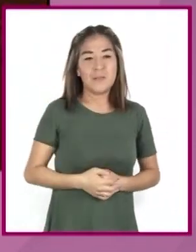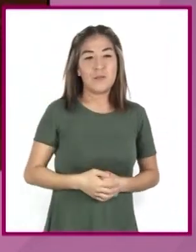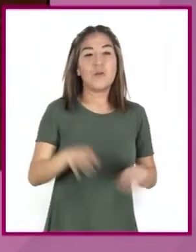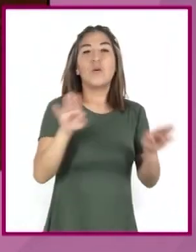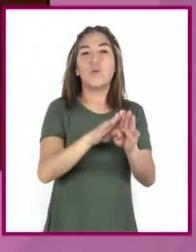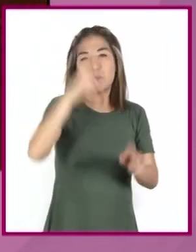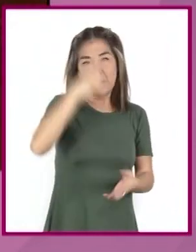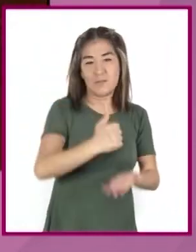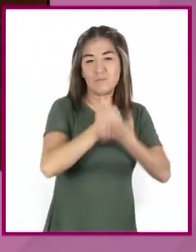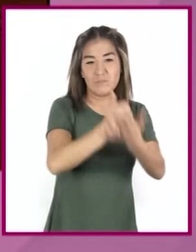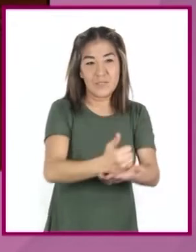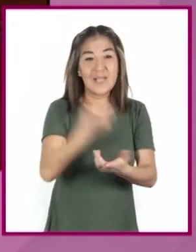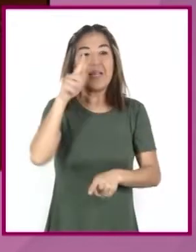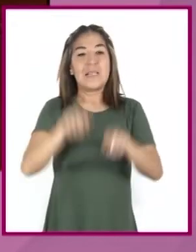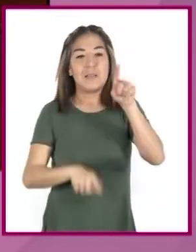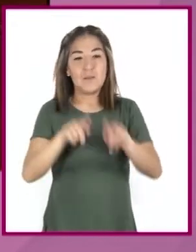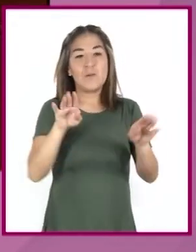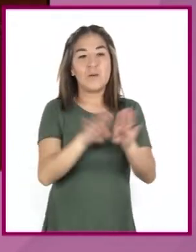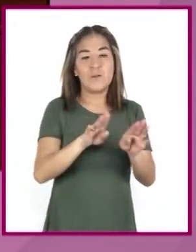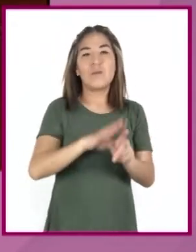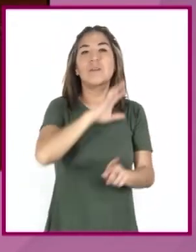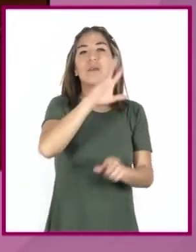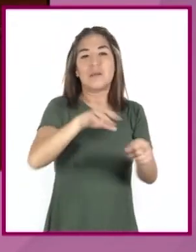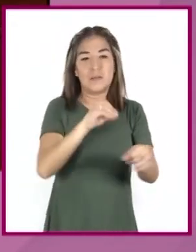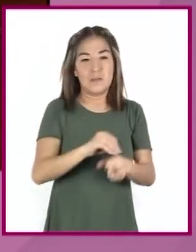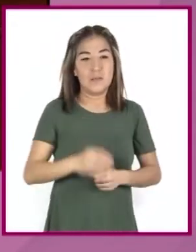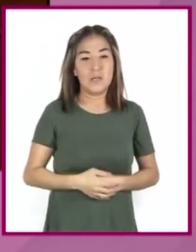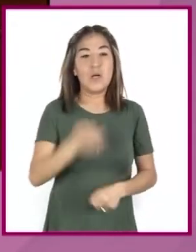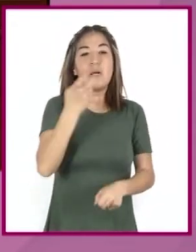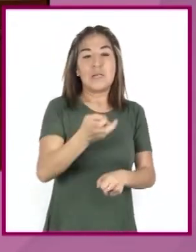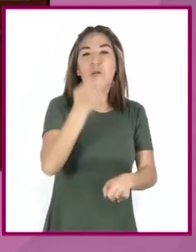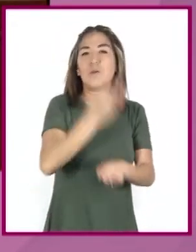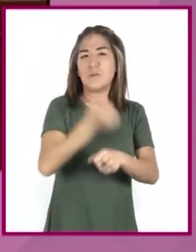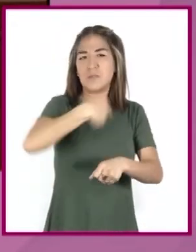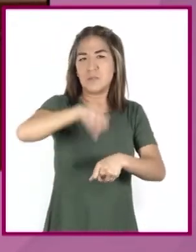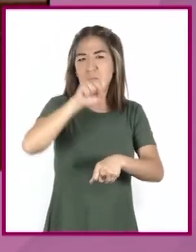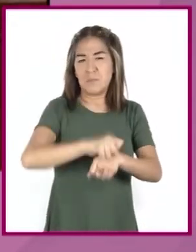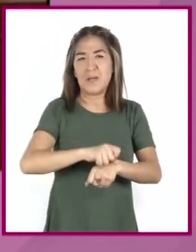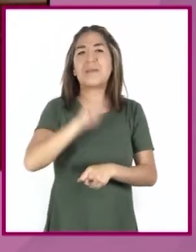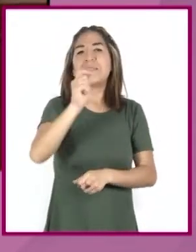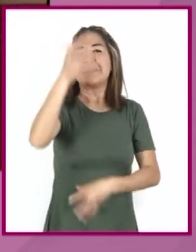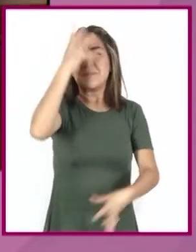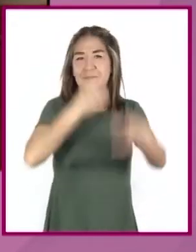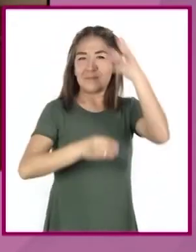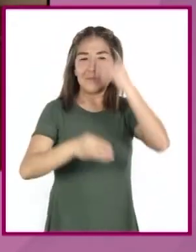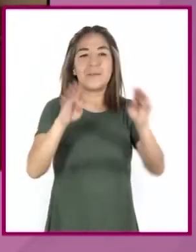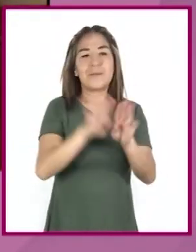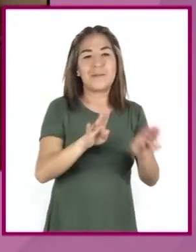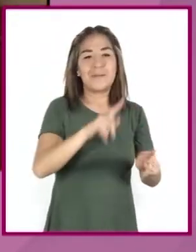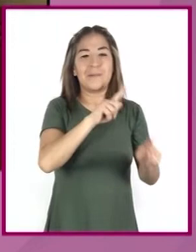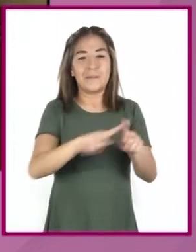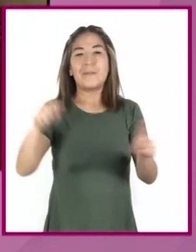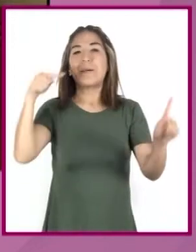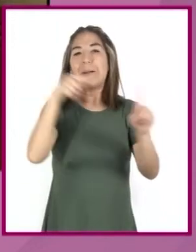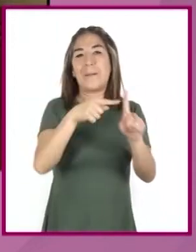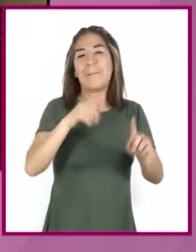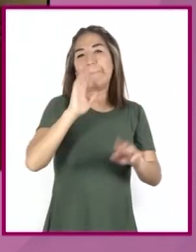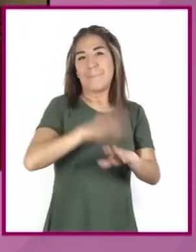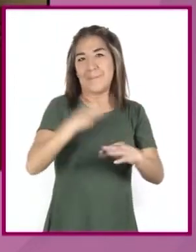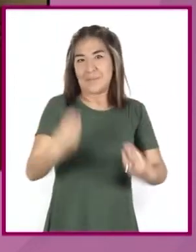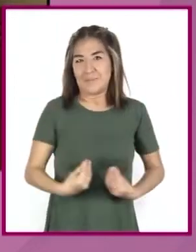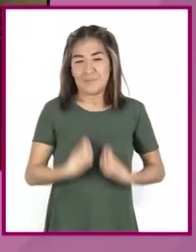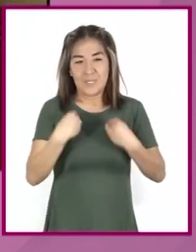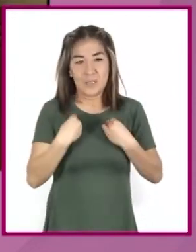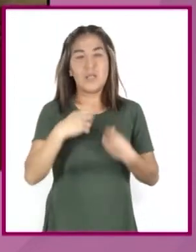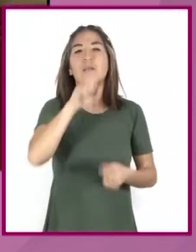las posibilidades de tener un dispositivo electrónico. En esta semana, por ejemplo, hemos aprendido que la célula es el elemento vivo de menor tamaño y